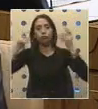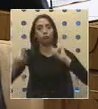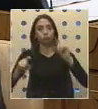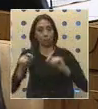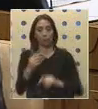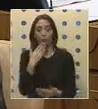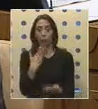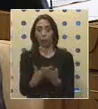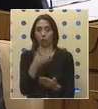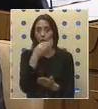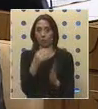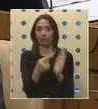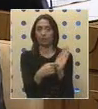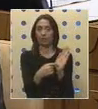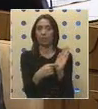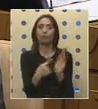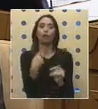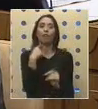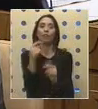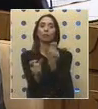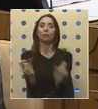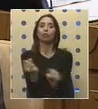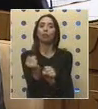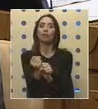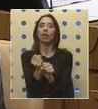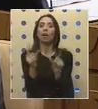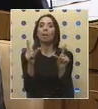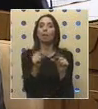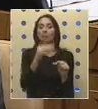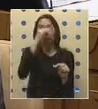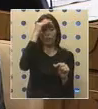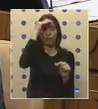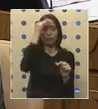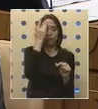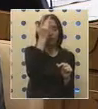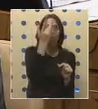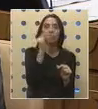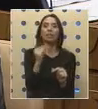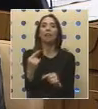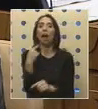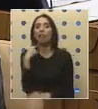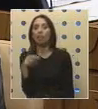se señala que esto afecta a los trabajadores menos calificados y a las pymes, eso no es así.